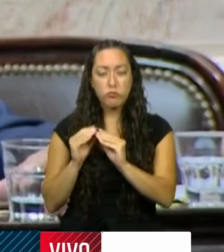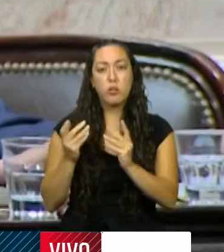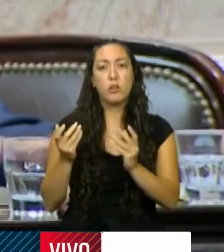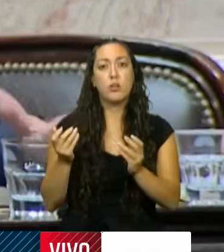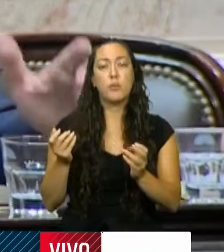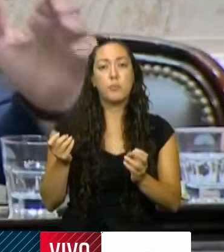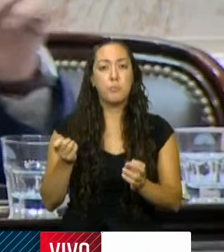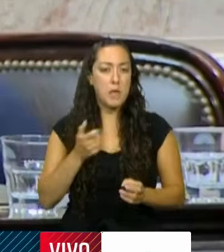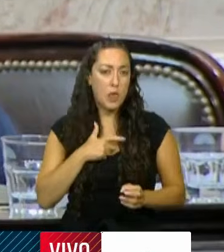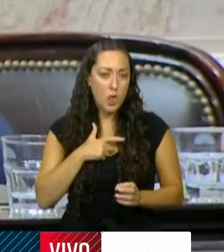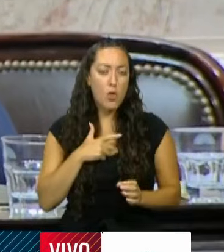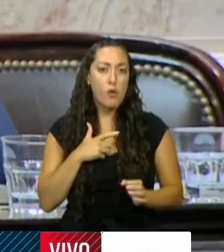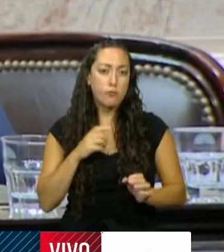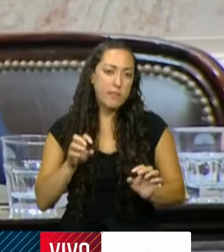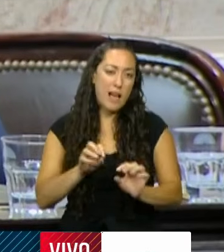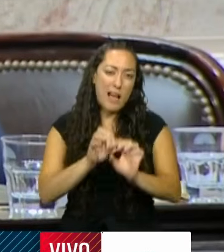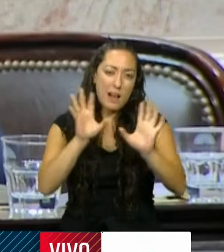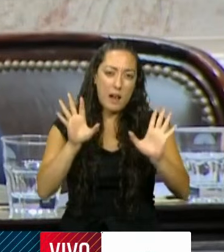este caso,